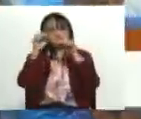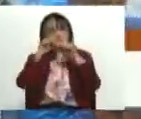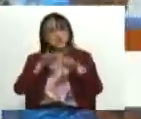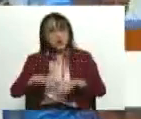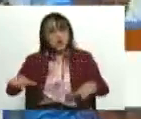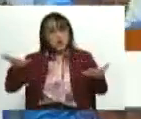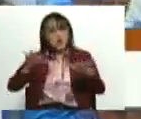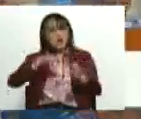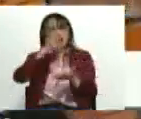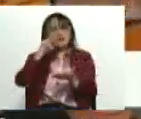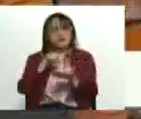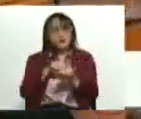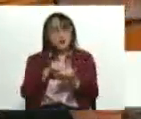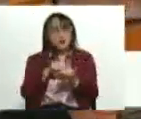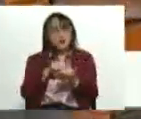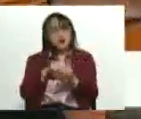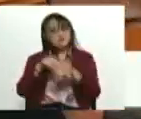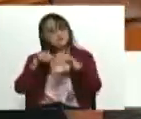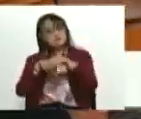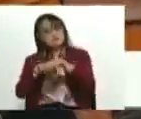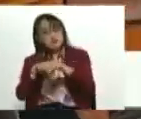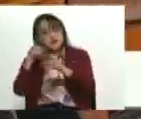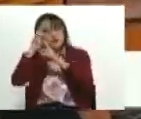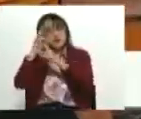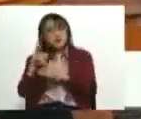territorio nacional.